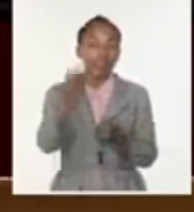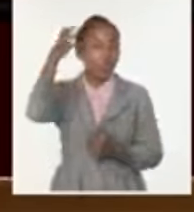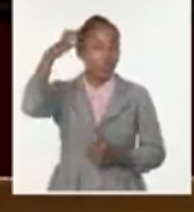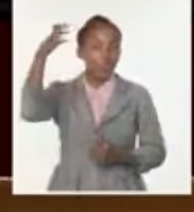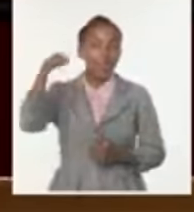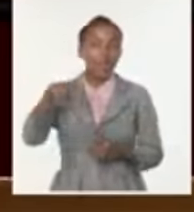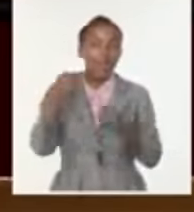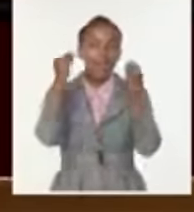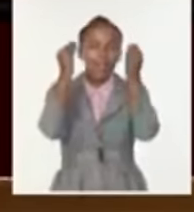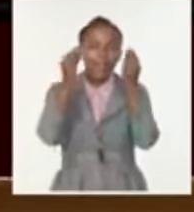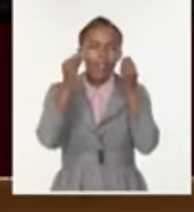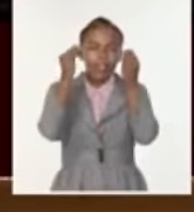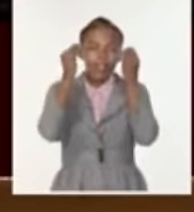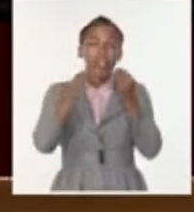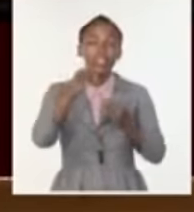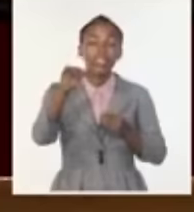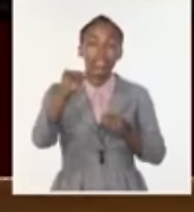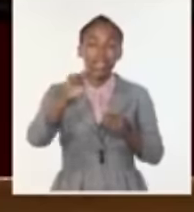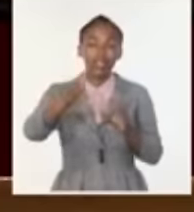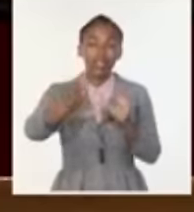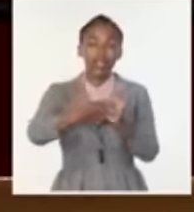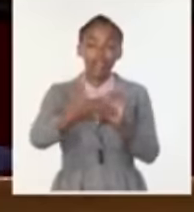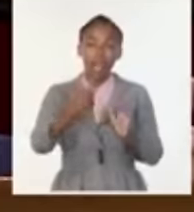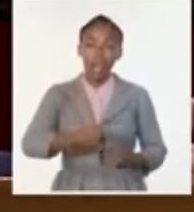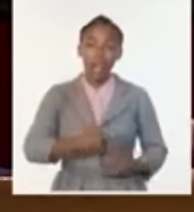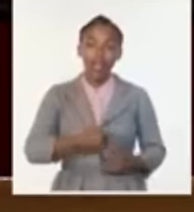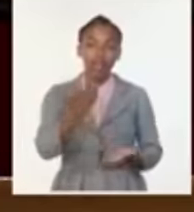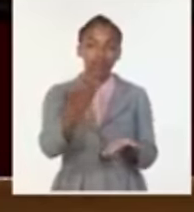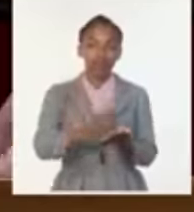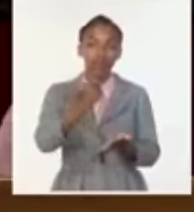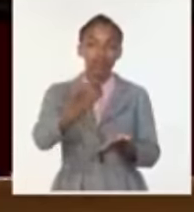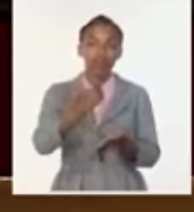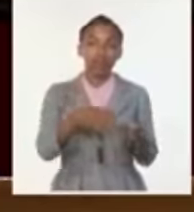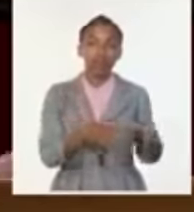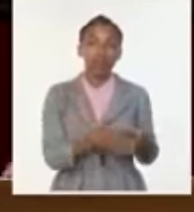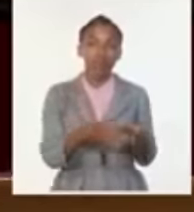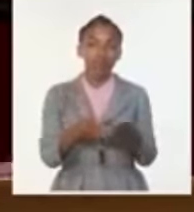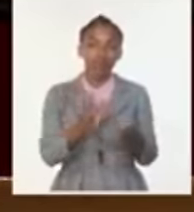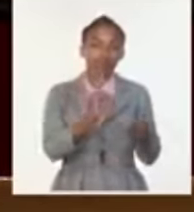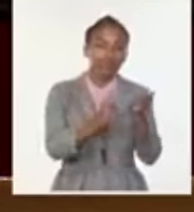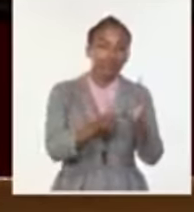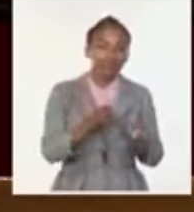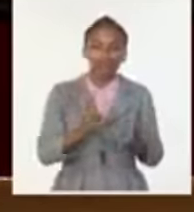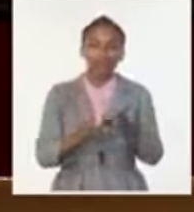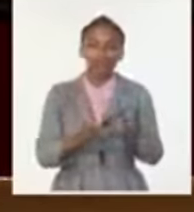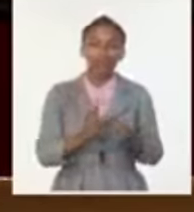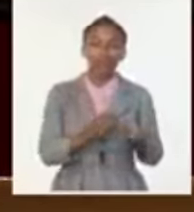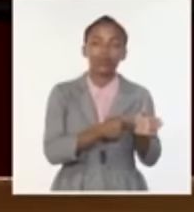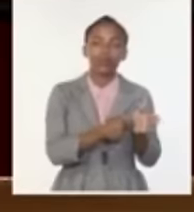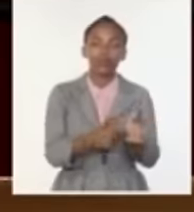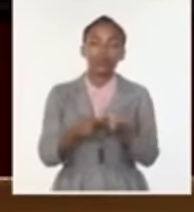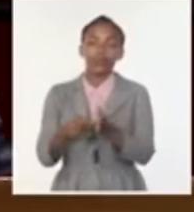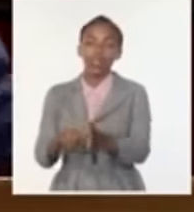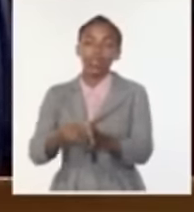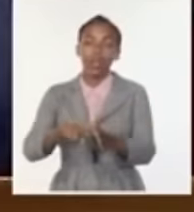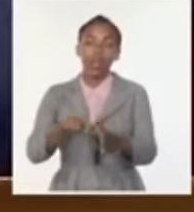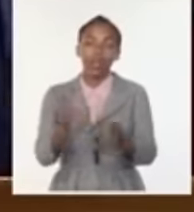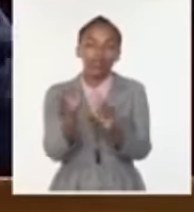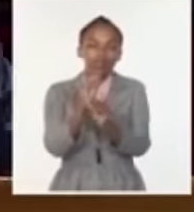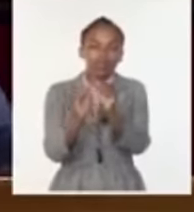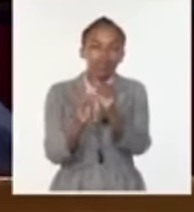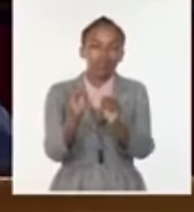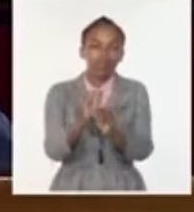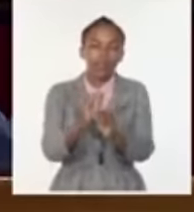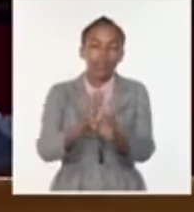los 6 decretos leyes que fueron aprobados. Fue un grupo de recomendaciones y que ya se están haciendo los ajustes para